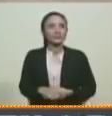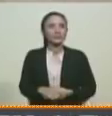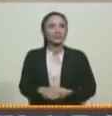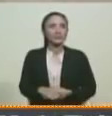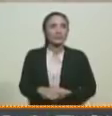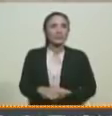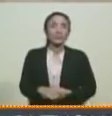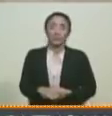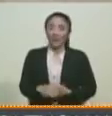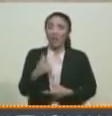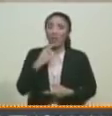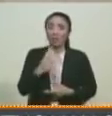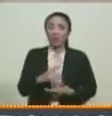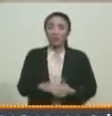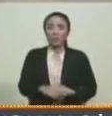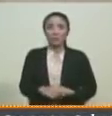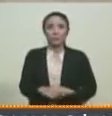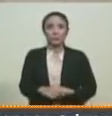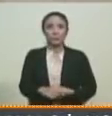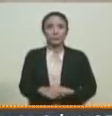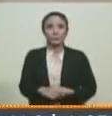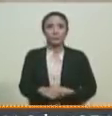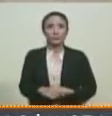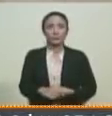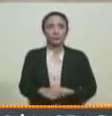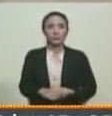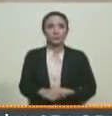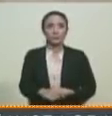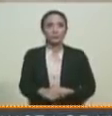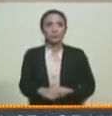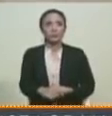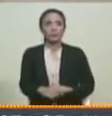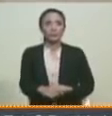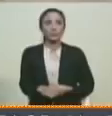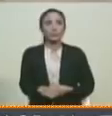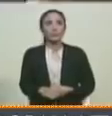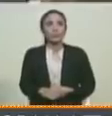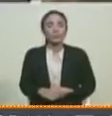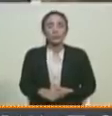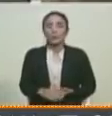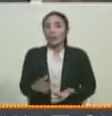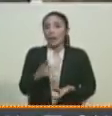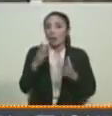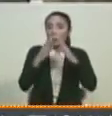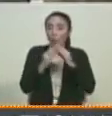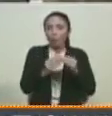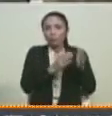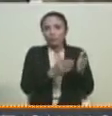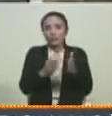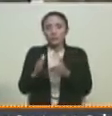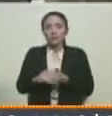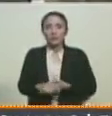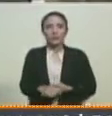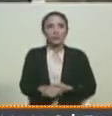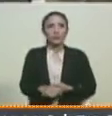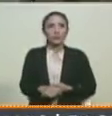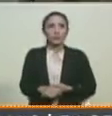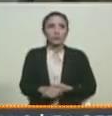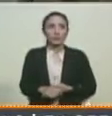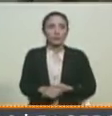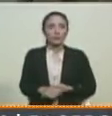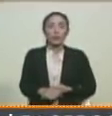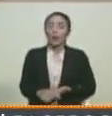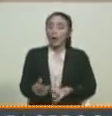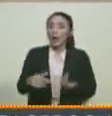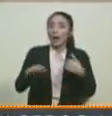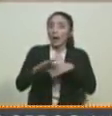Lo dijo Claudio. Claudio Fermín se ha atrevido a decir algunas cosas en esta dirección. Pero hay que exigirle al mundo